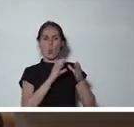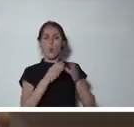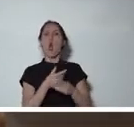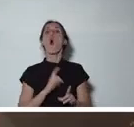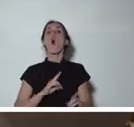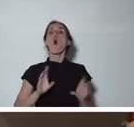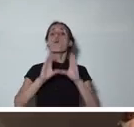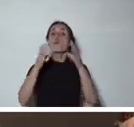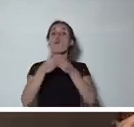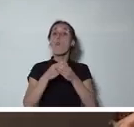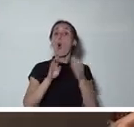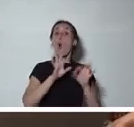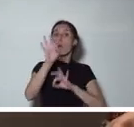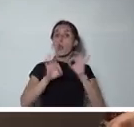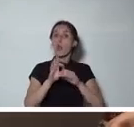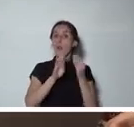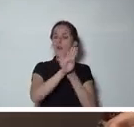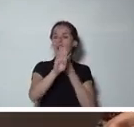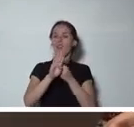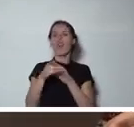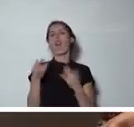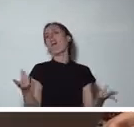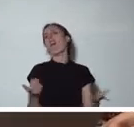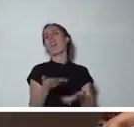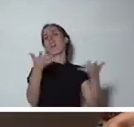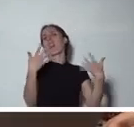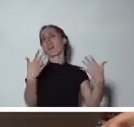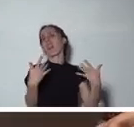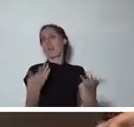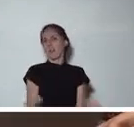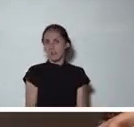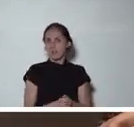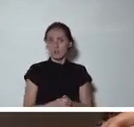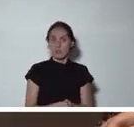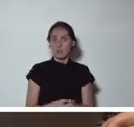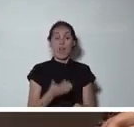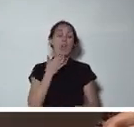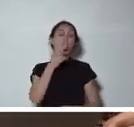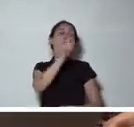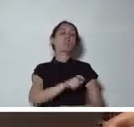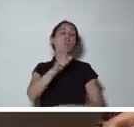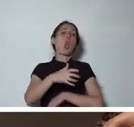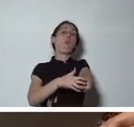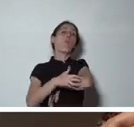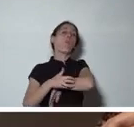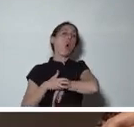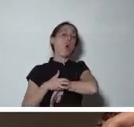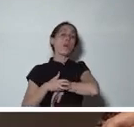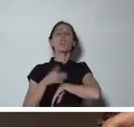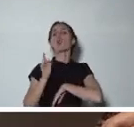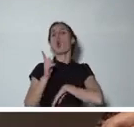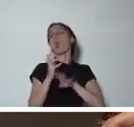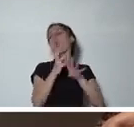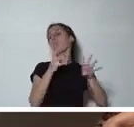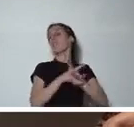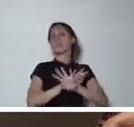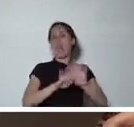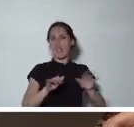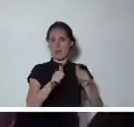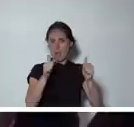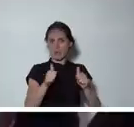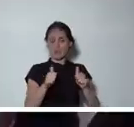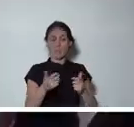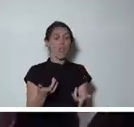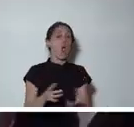tienen un sentido que eso es una pérdida de tiempo que ahí solo van los pobres que no tienen nada que hacer que es absurdo arse con